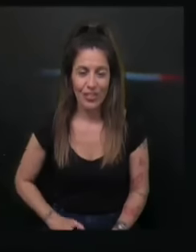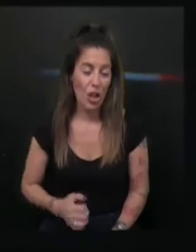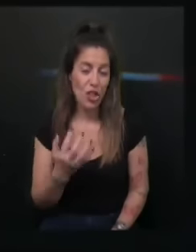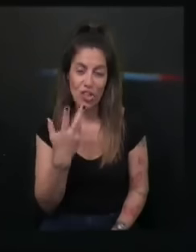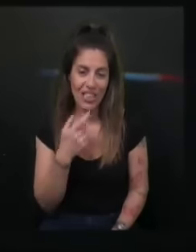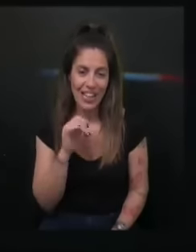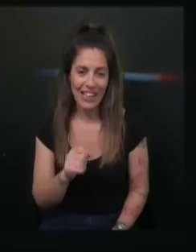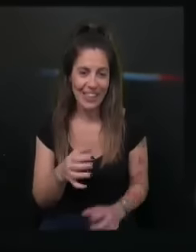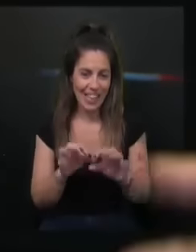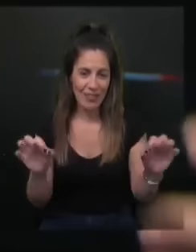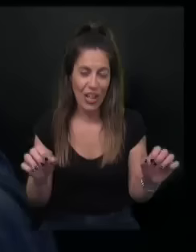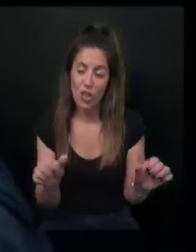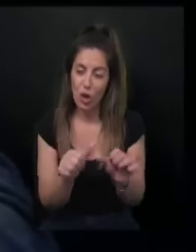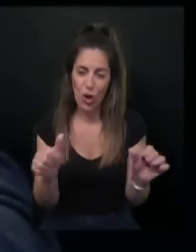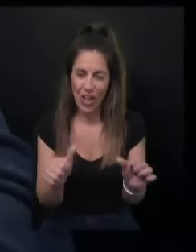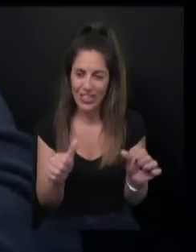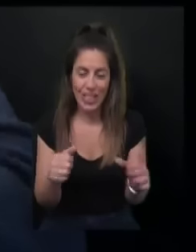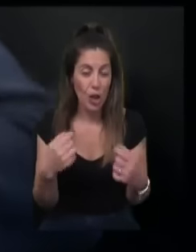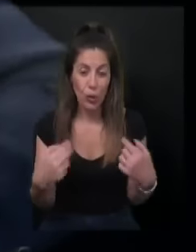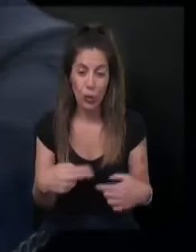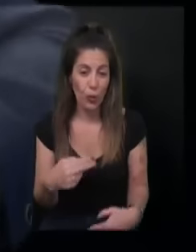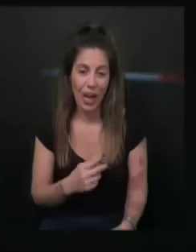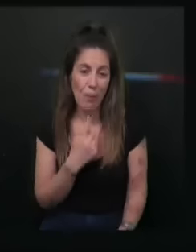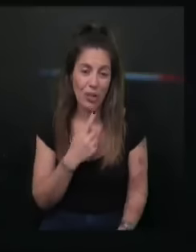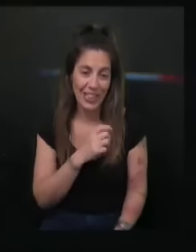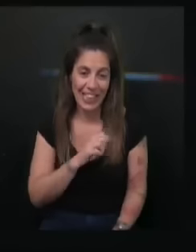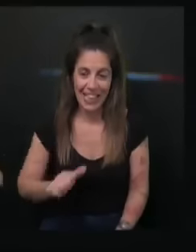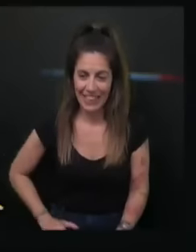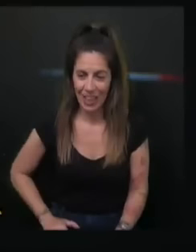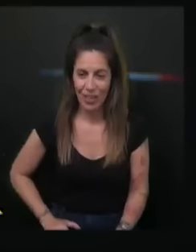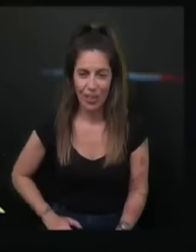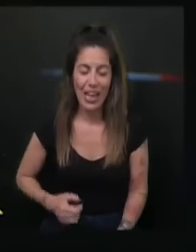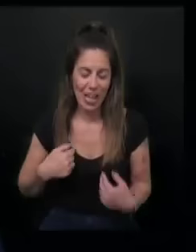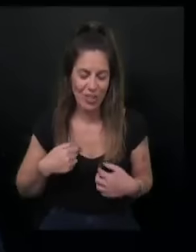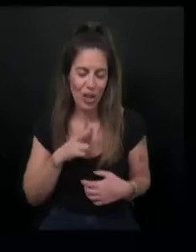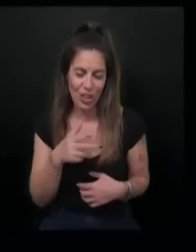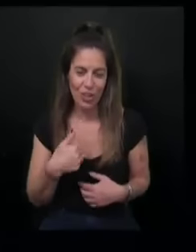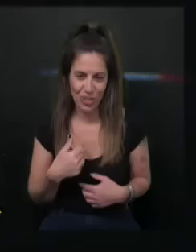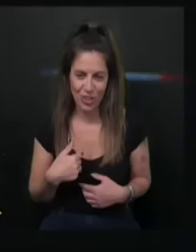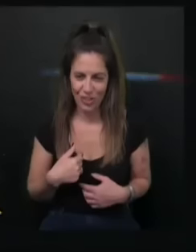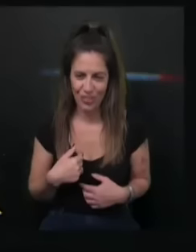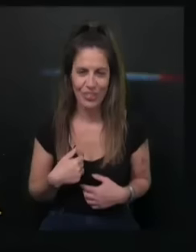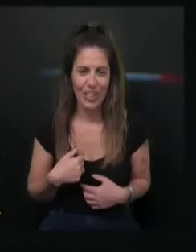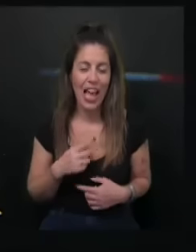estado nunca aparece las polític est corre por mienta